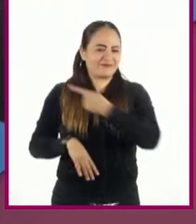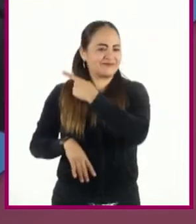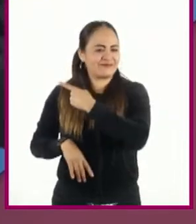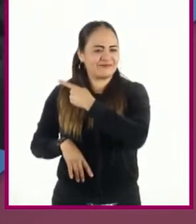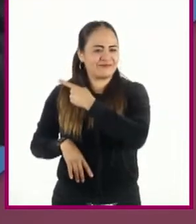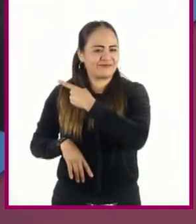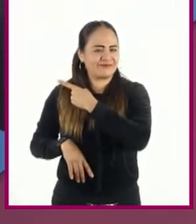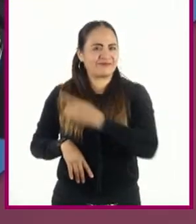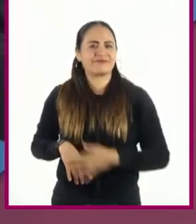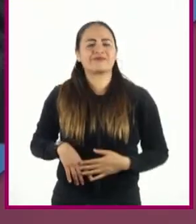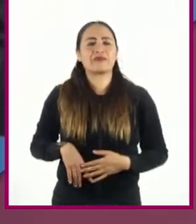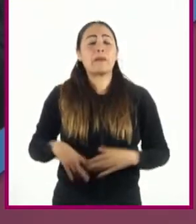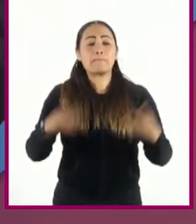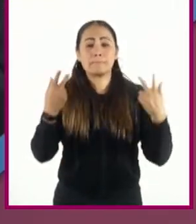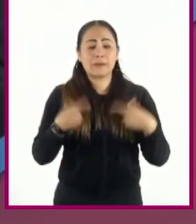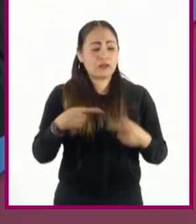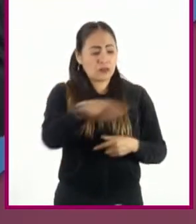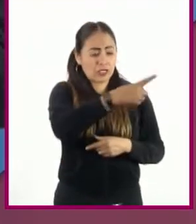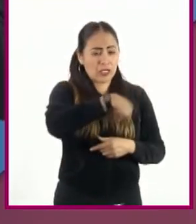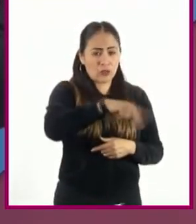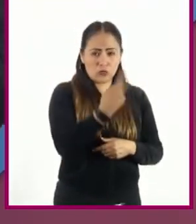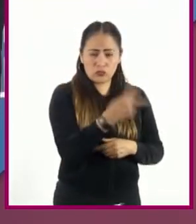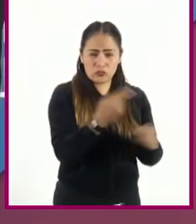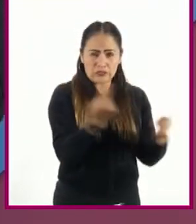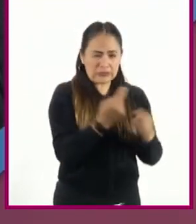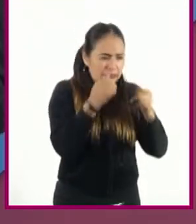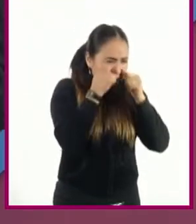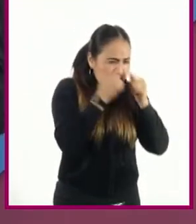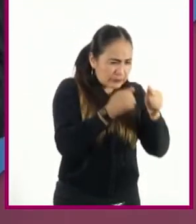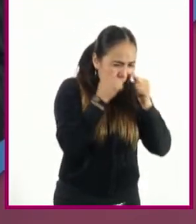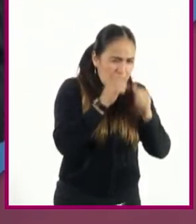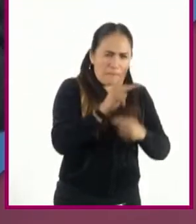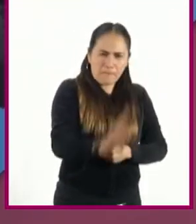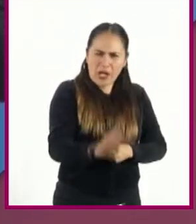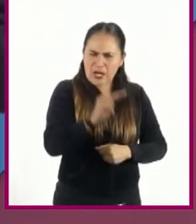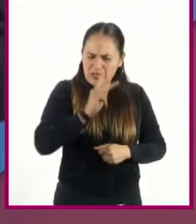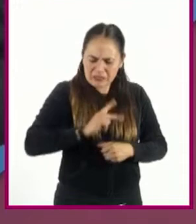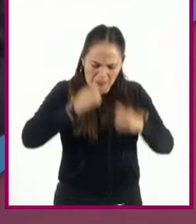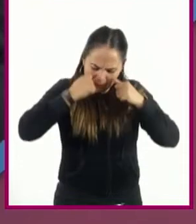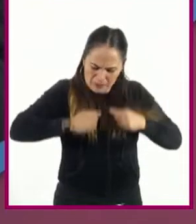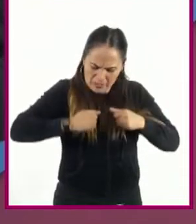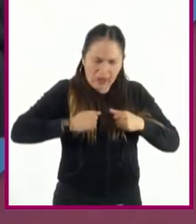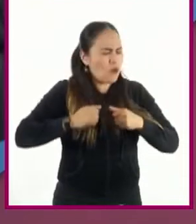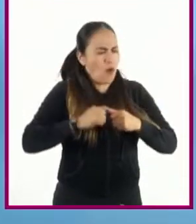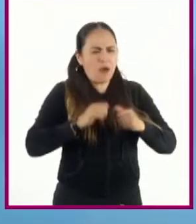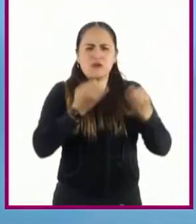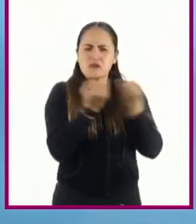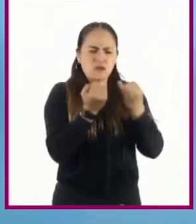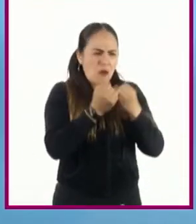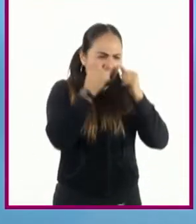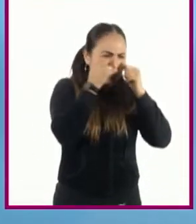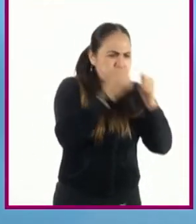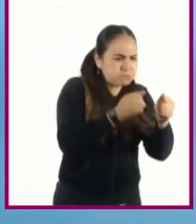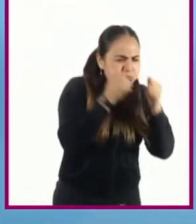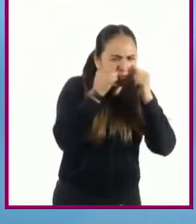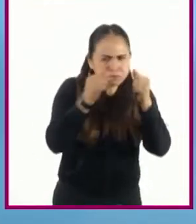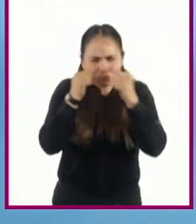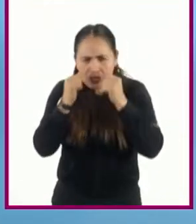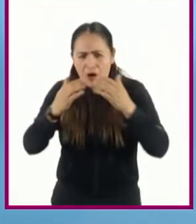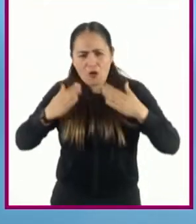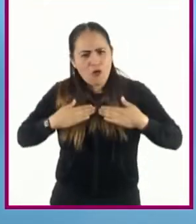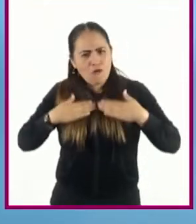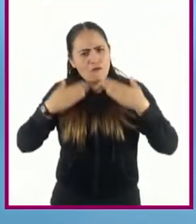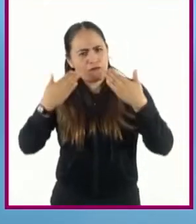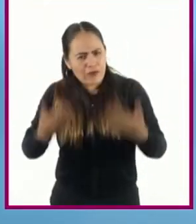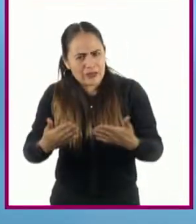con las necesidades de las y los demás como si fueran nuestras. Genera confianza mutua y el sentimiento de que